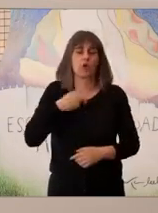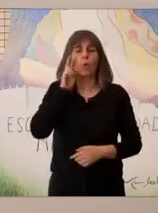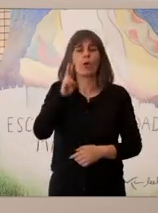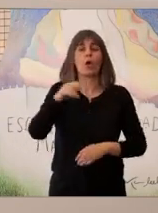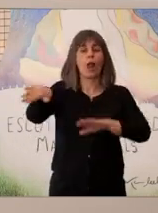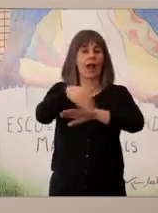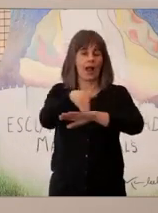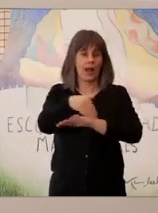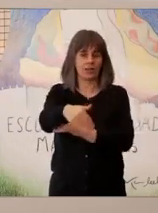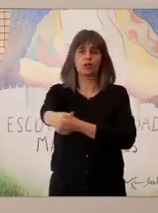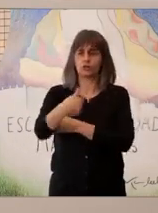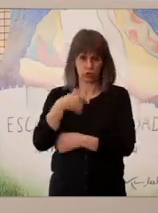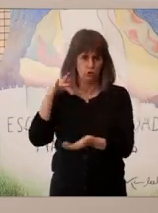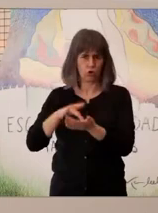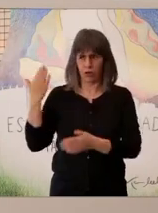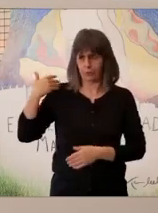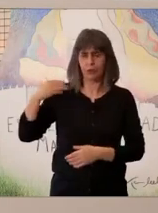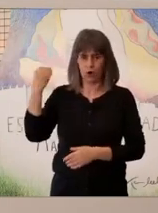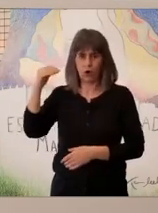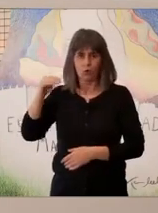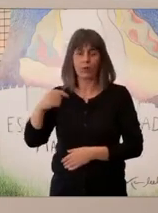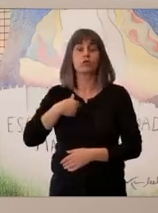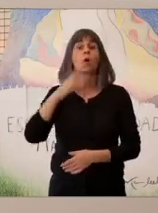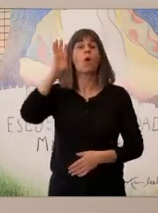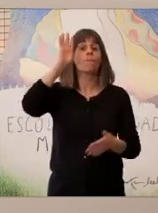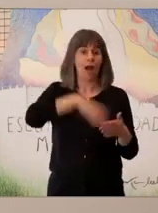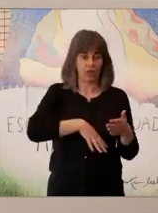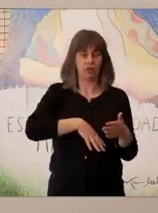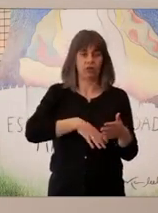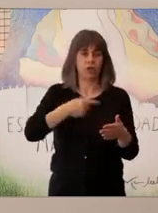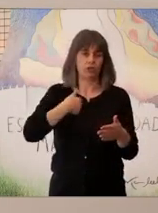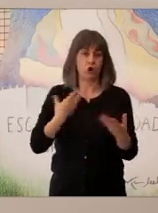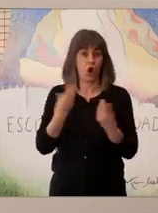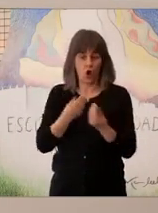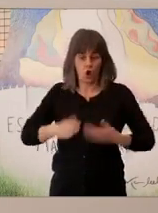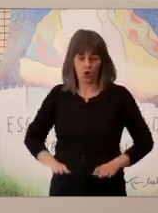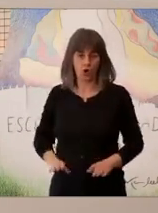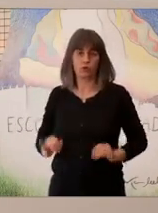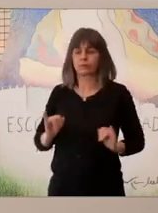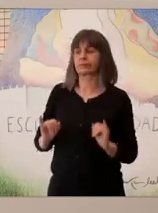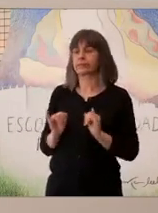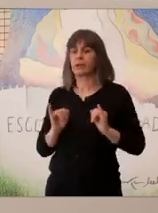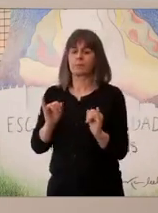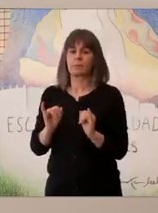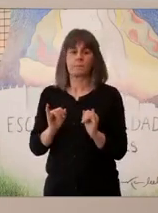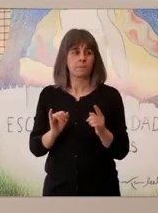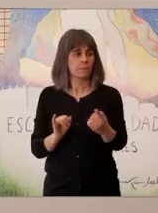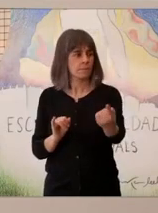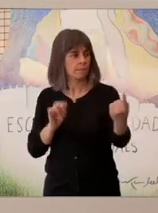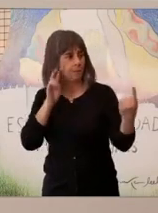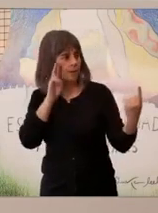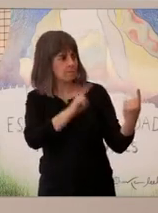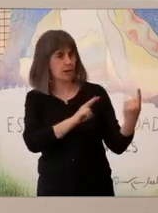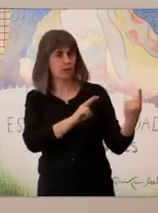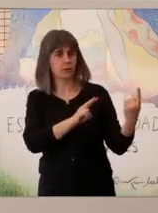pasó cuando era mucho más jovencita, en Barcelona, que salía con mi niño chiquitín y vi a un individuo, le estaba pegando una paliza